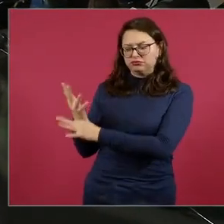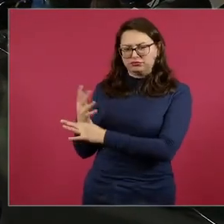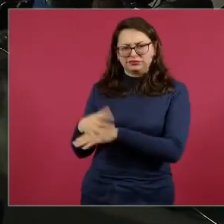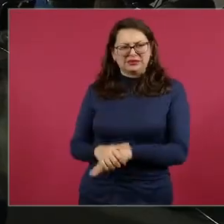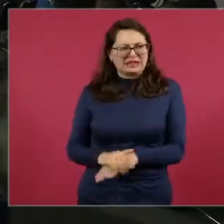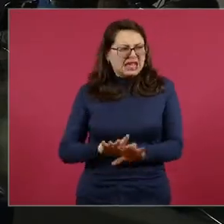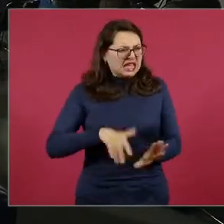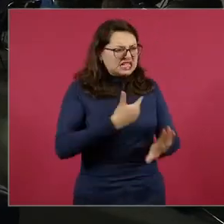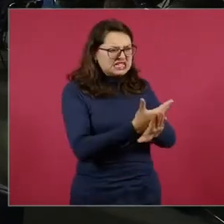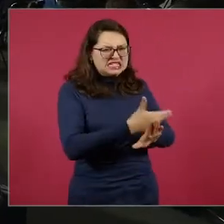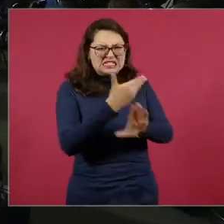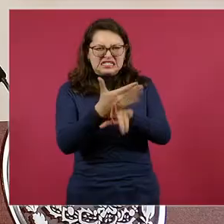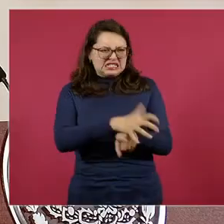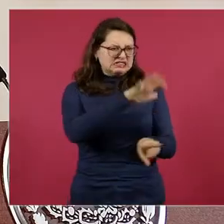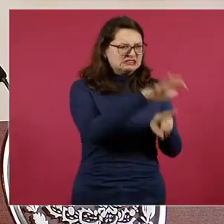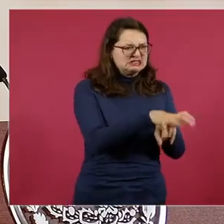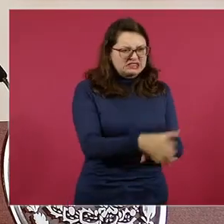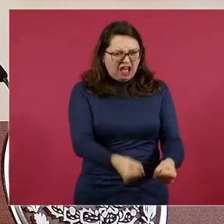derecho.